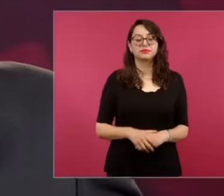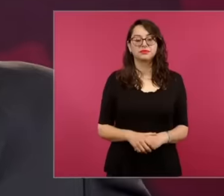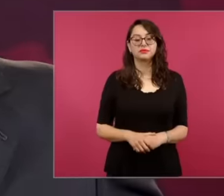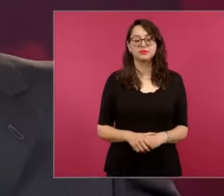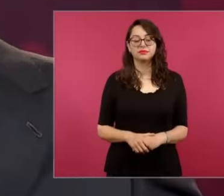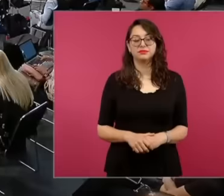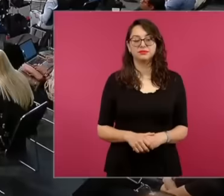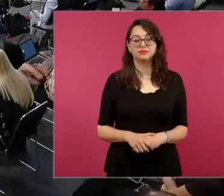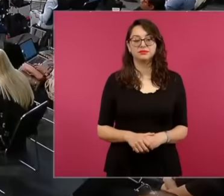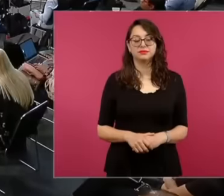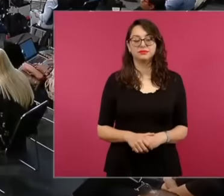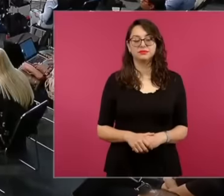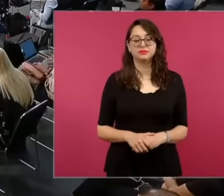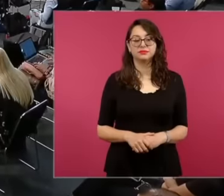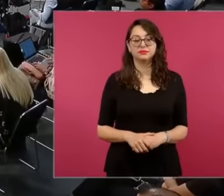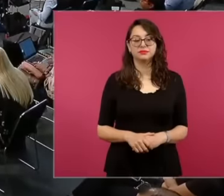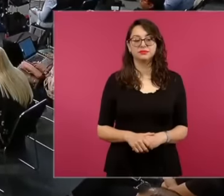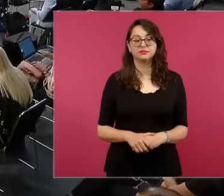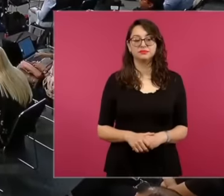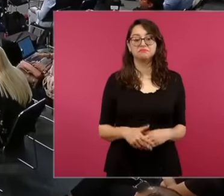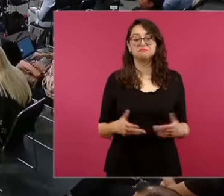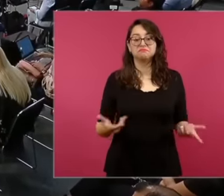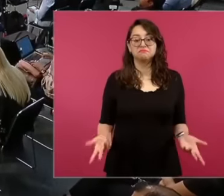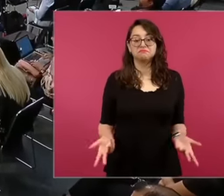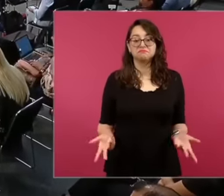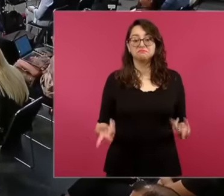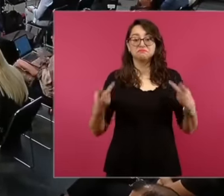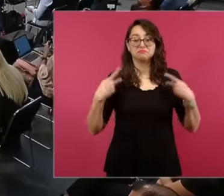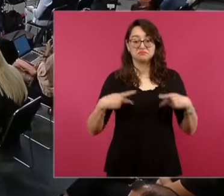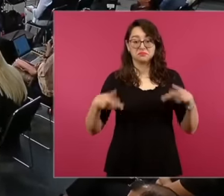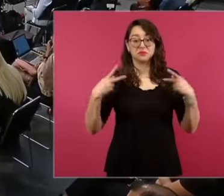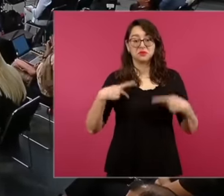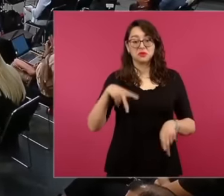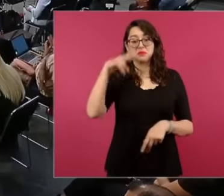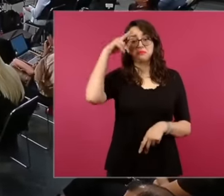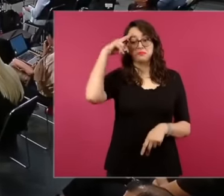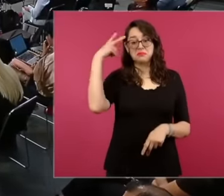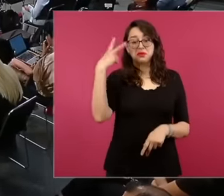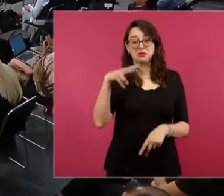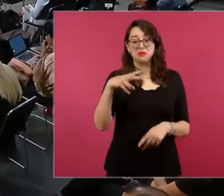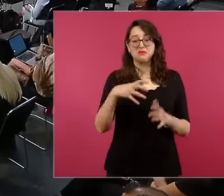porque junto a millones de mexicanos